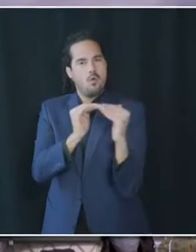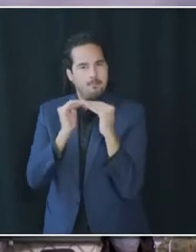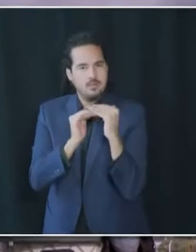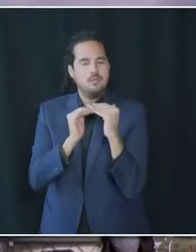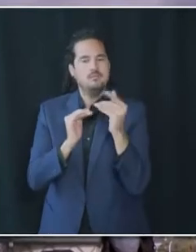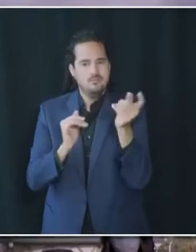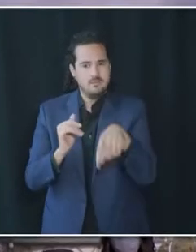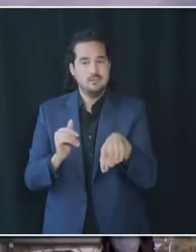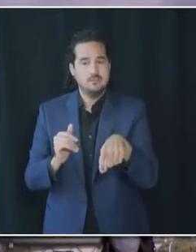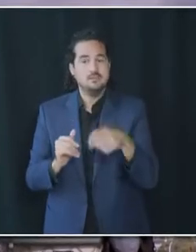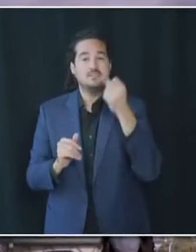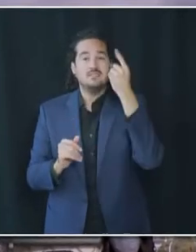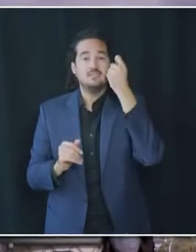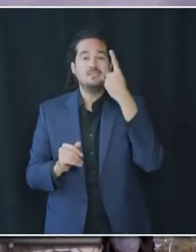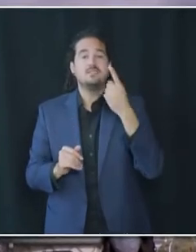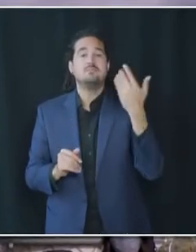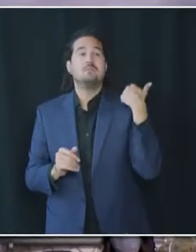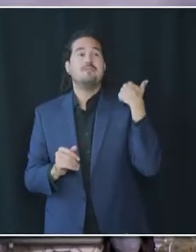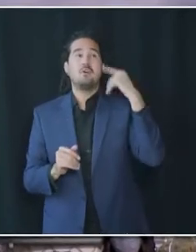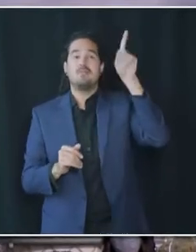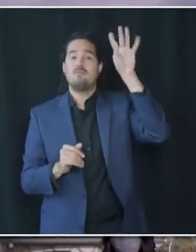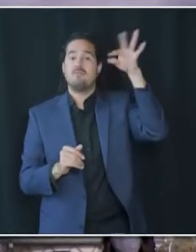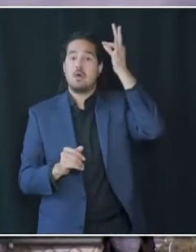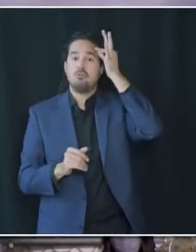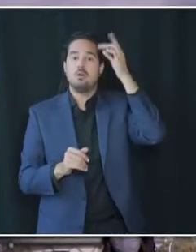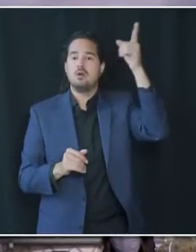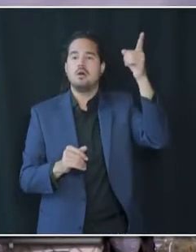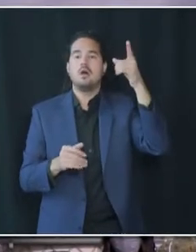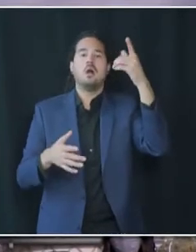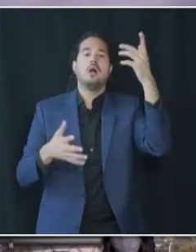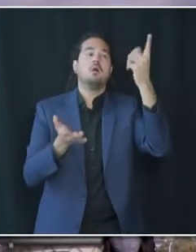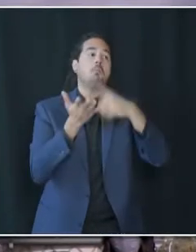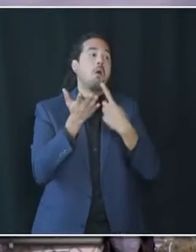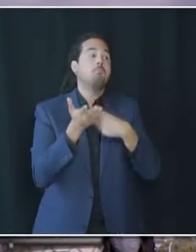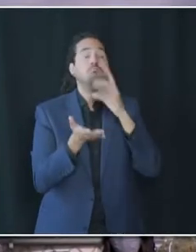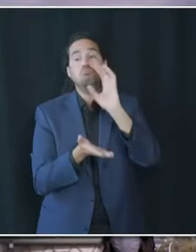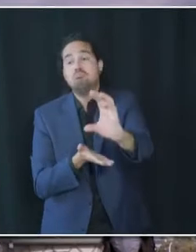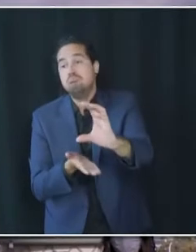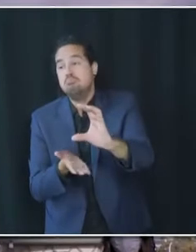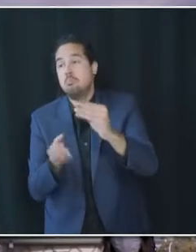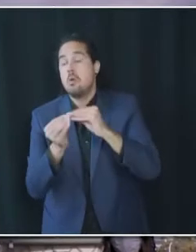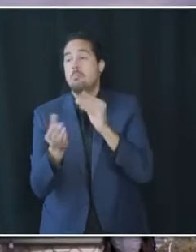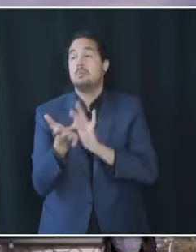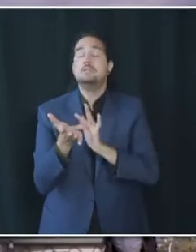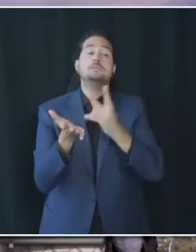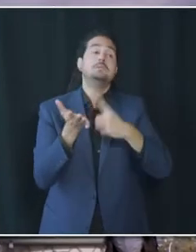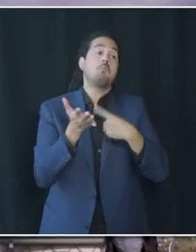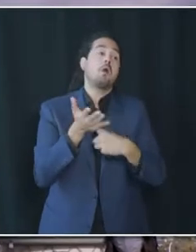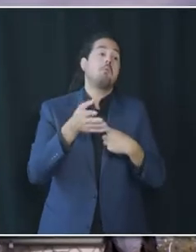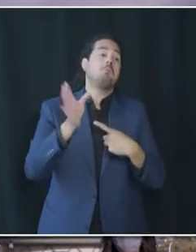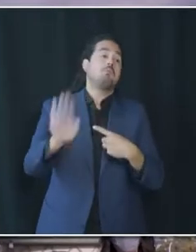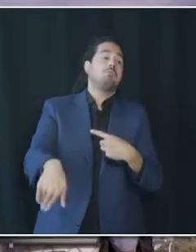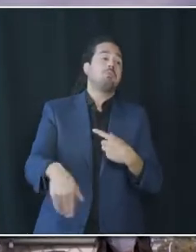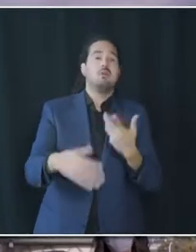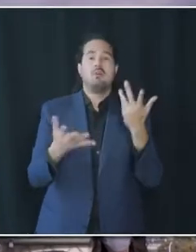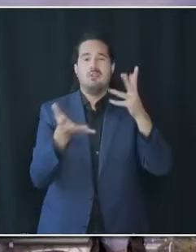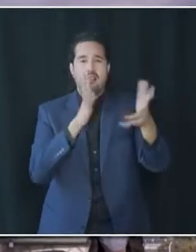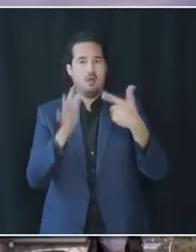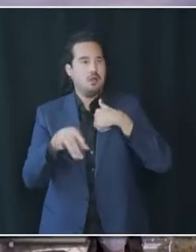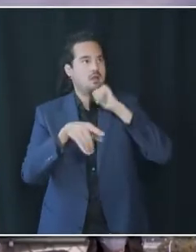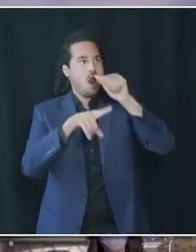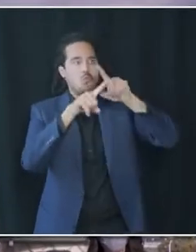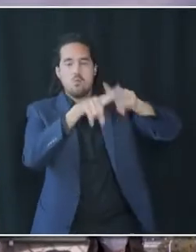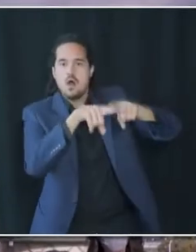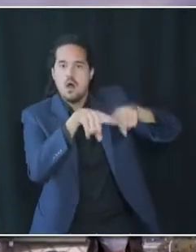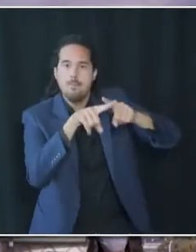distribución episódica y no haya falta de certeza en la administración y que